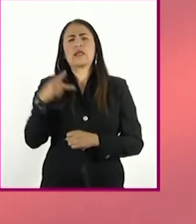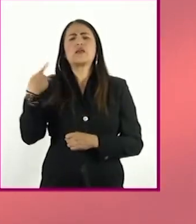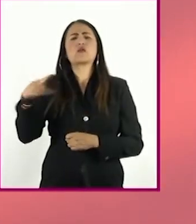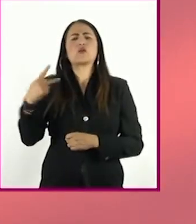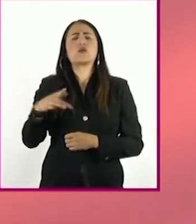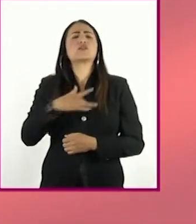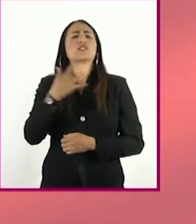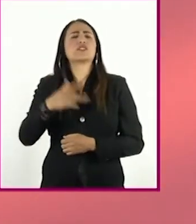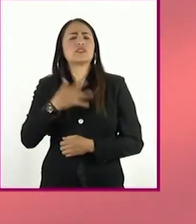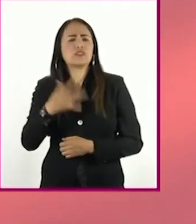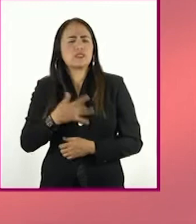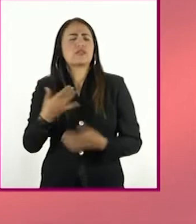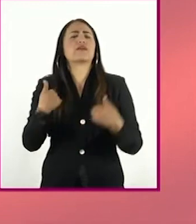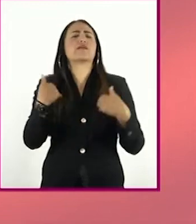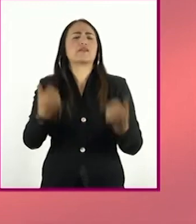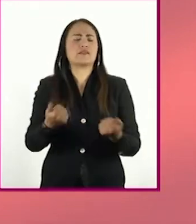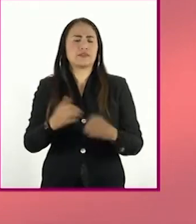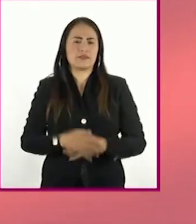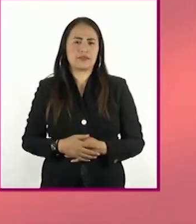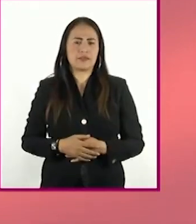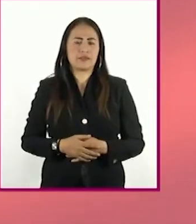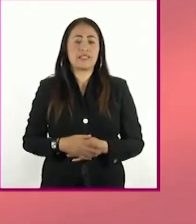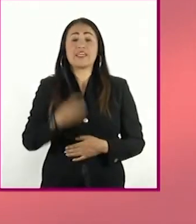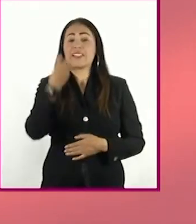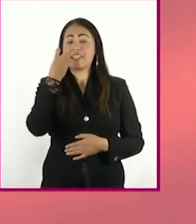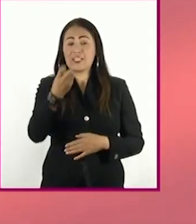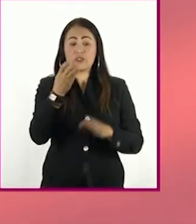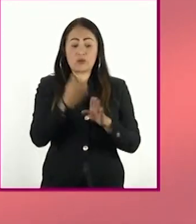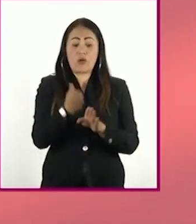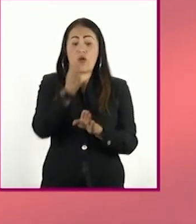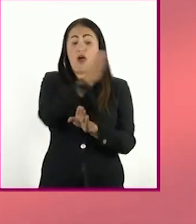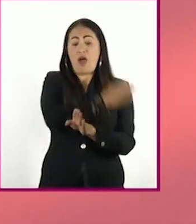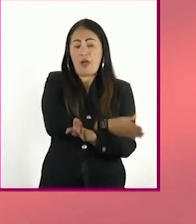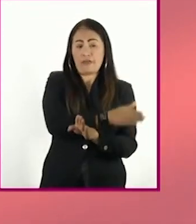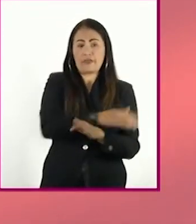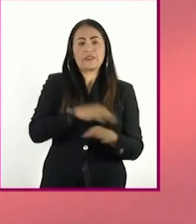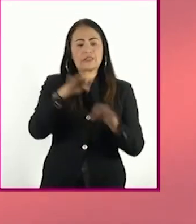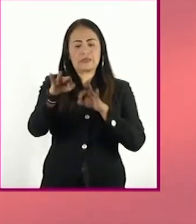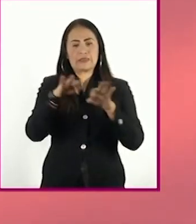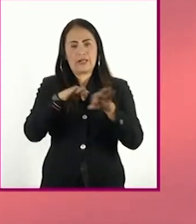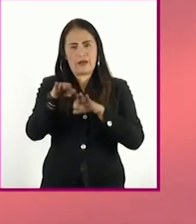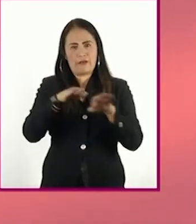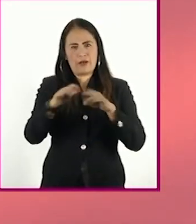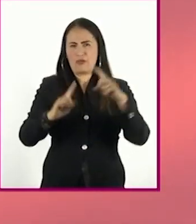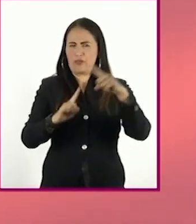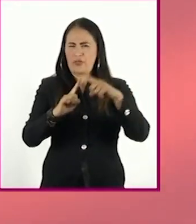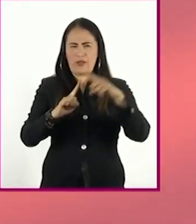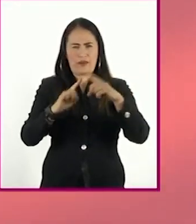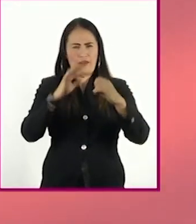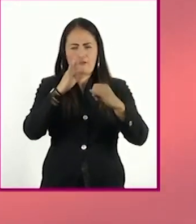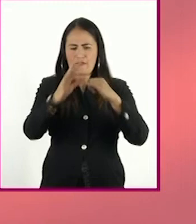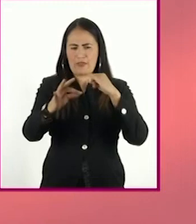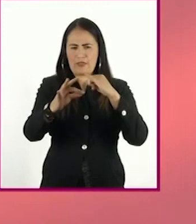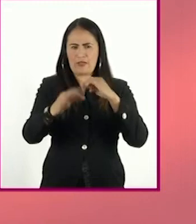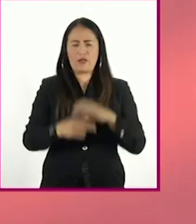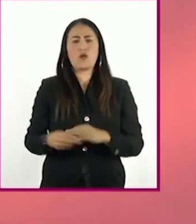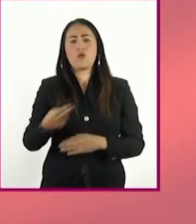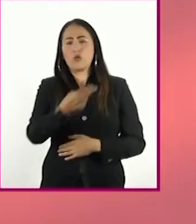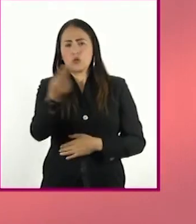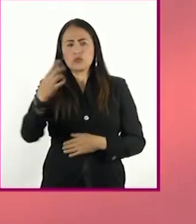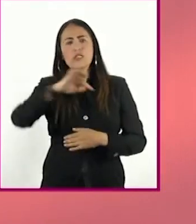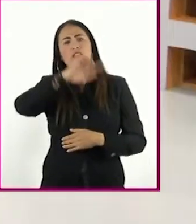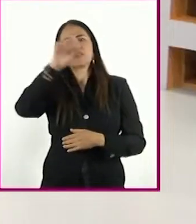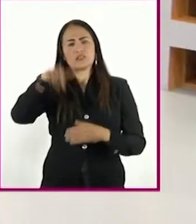autor. Esto naturalmente será el paso previo a un trabajo final que con toda certeza lograrán más